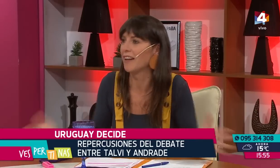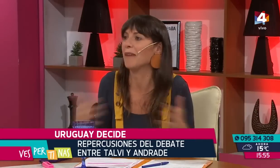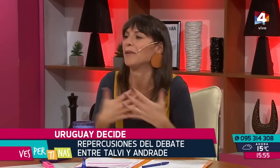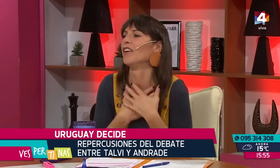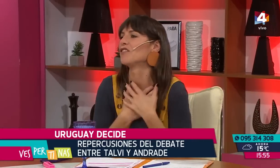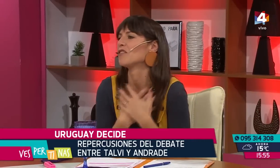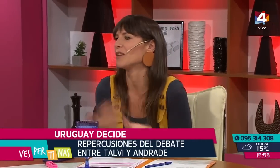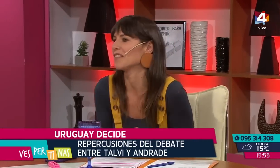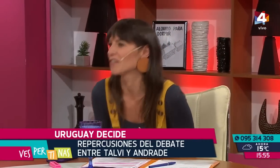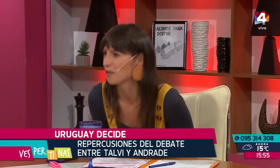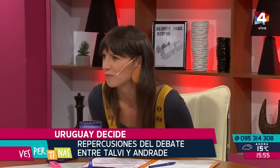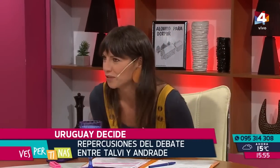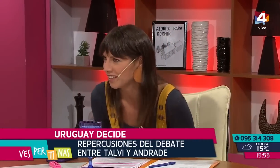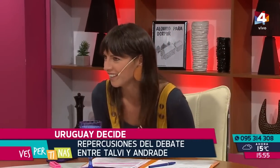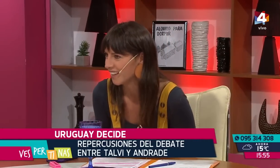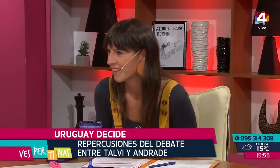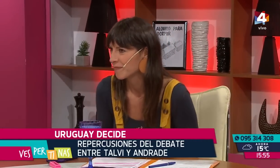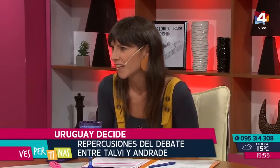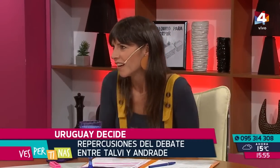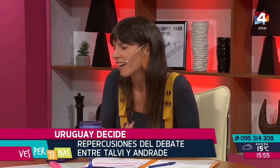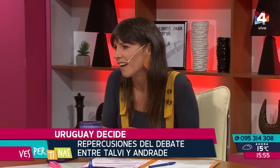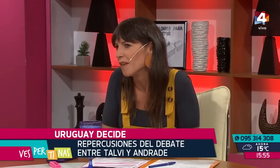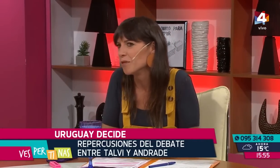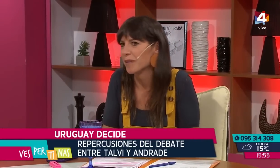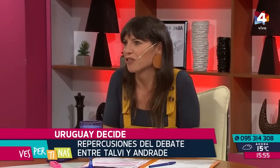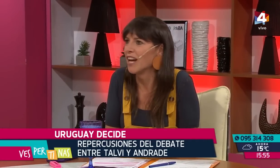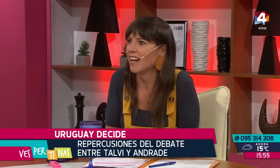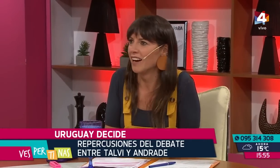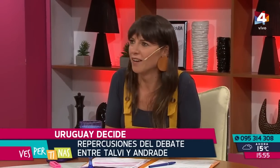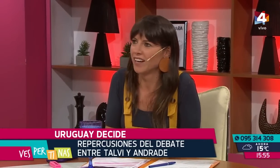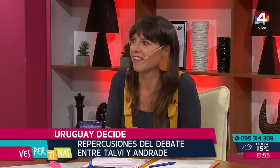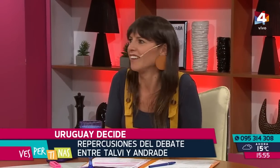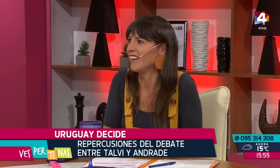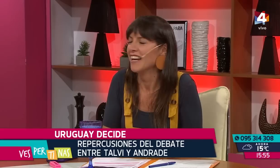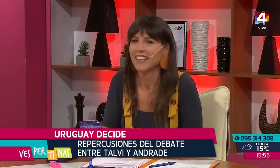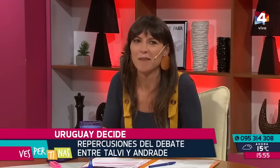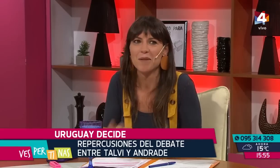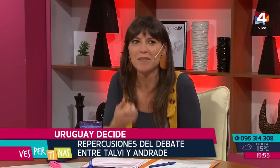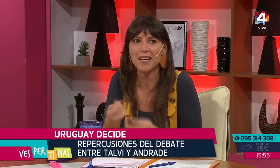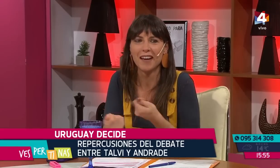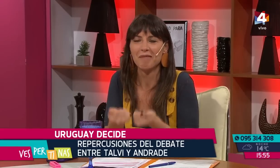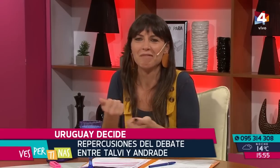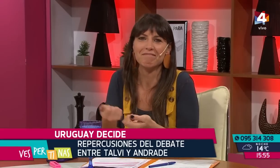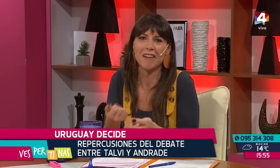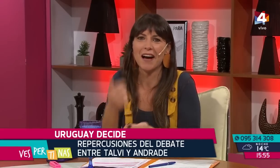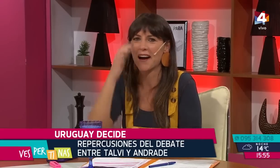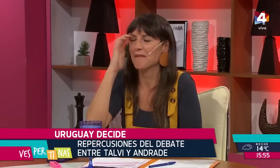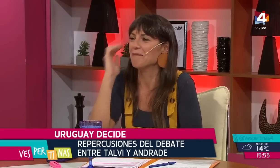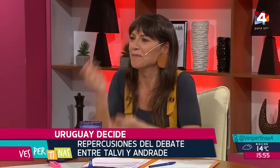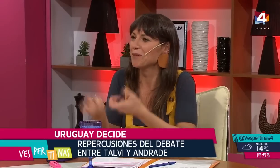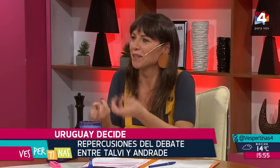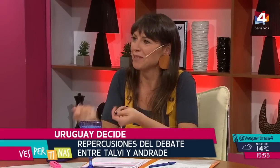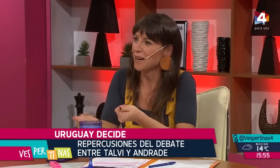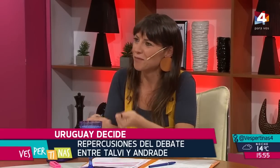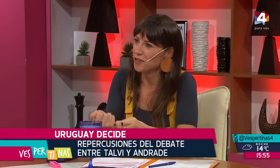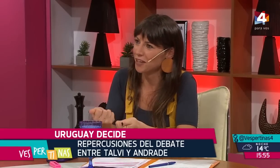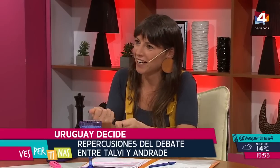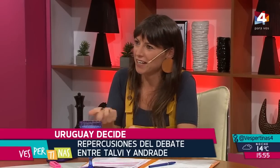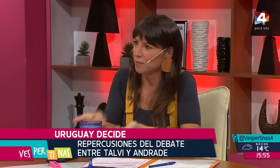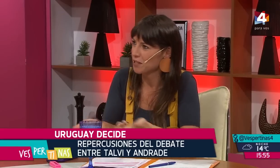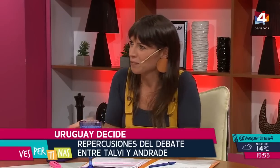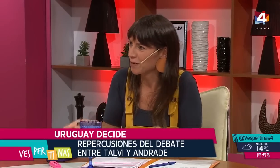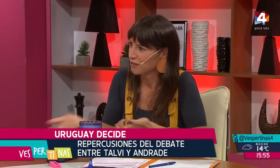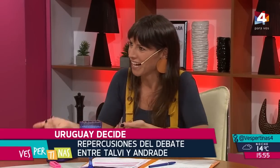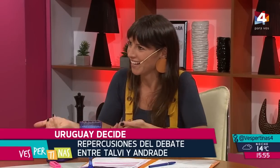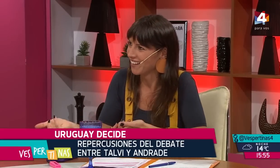pero eso es una sensación muy raro es muy personal la dar también mire a mí me gusta mirar mucho